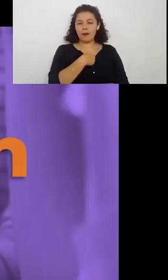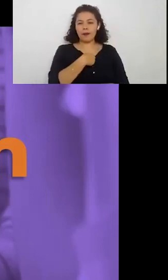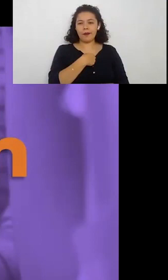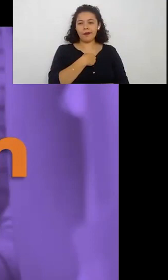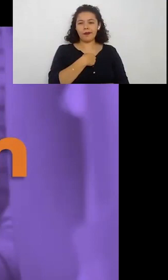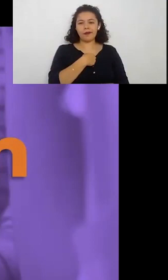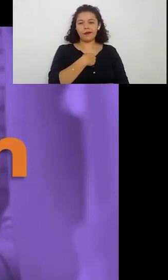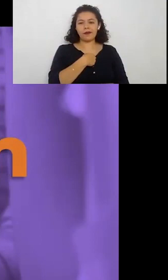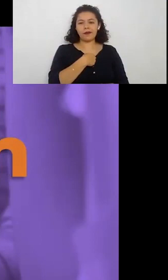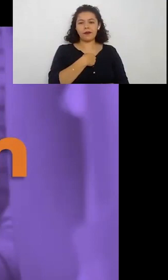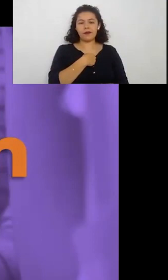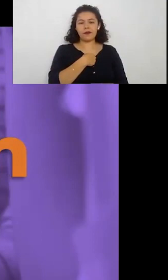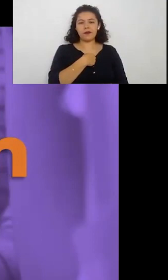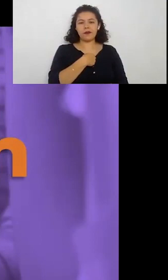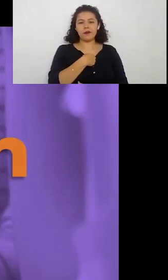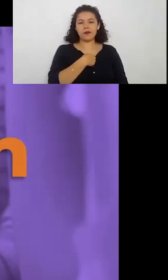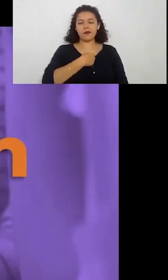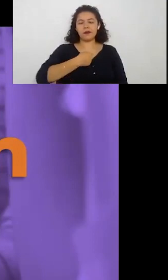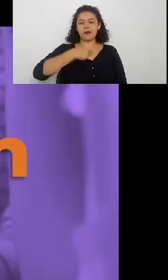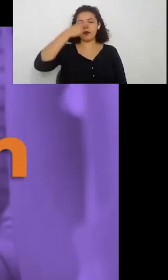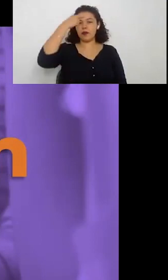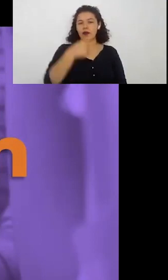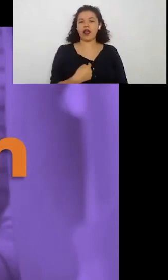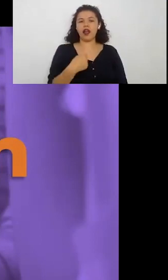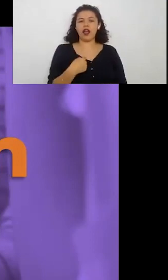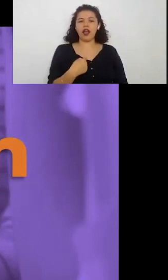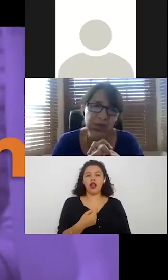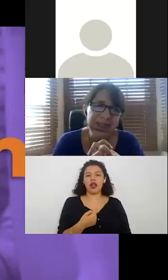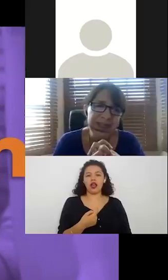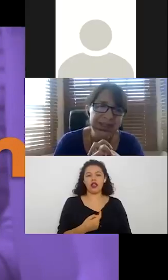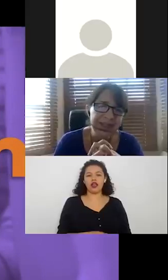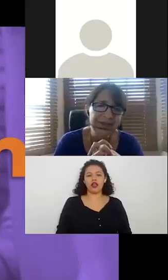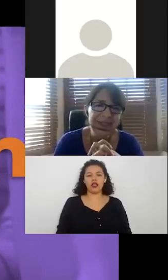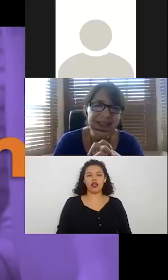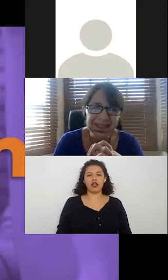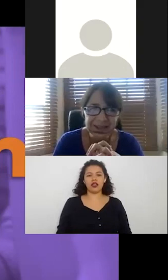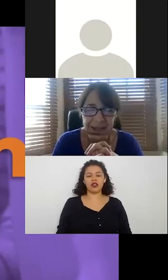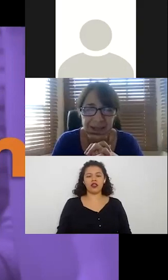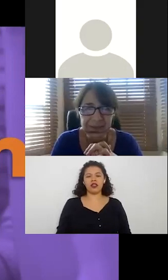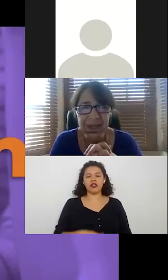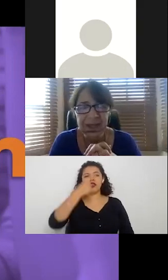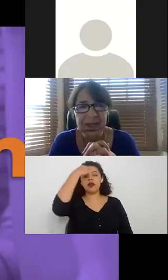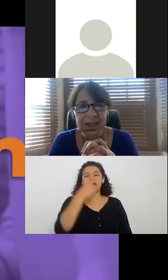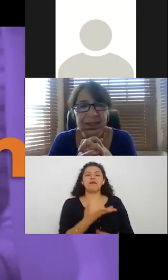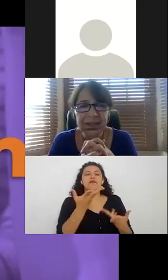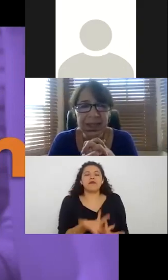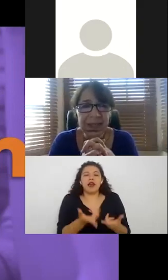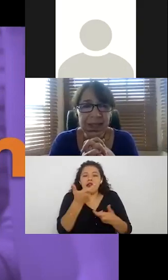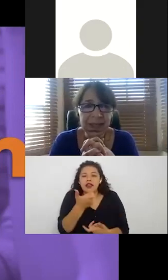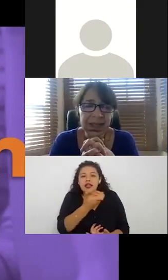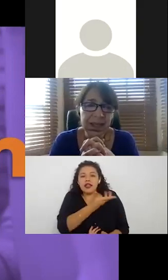en suma de cómo administrar una organización, cómo mantener estas finanzas sanas, ¿verdad?